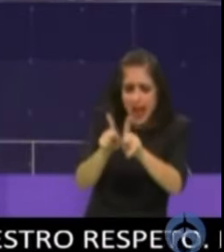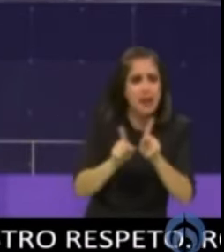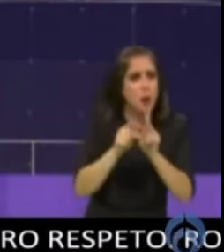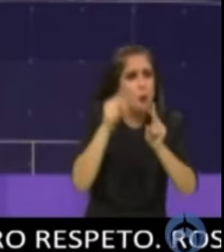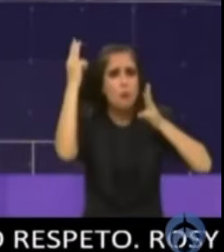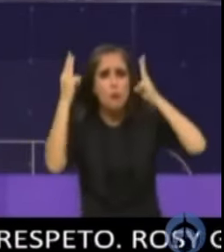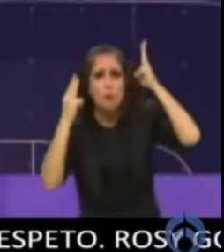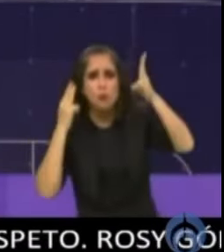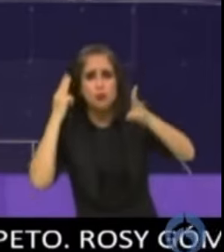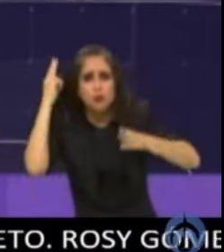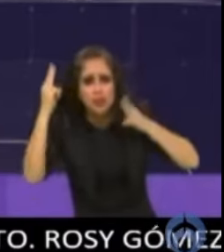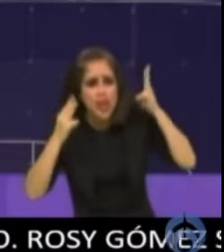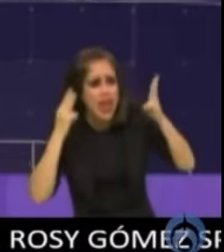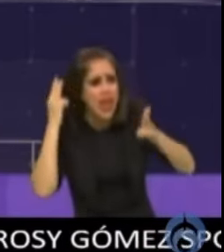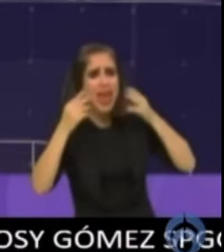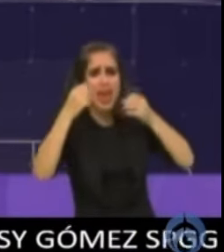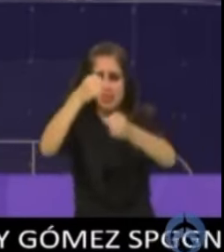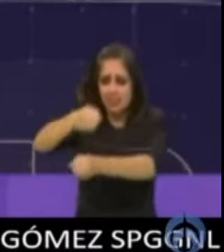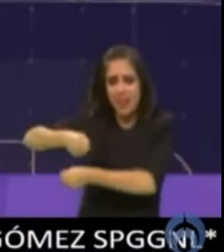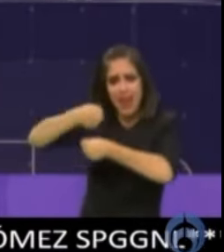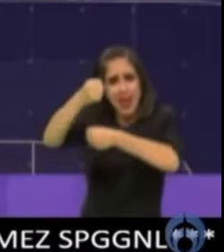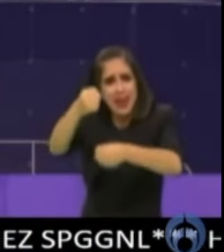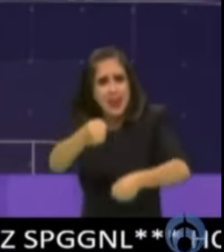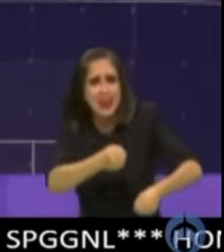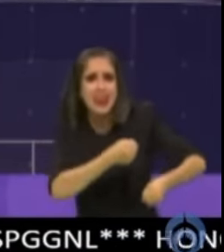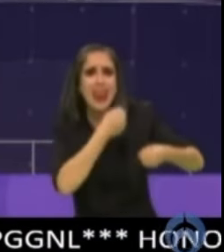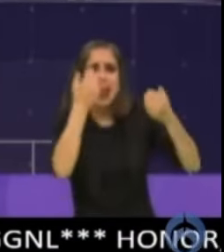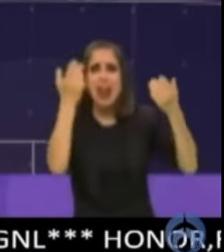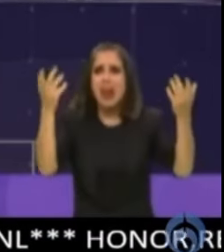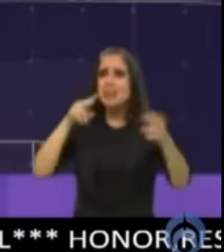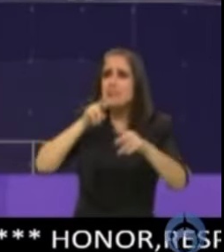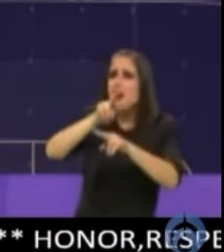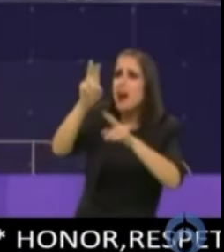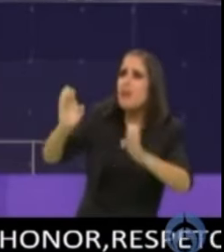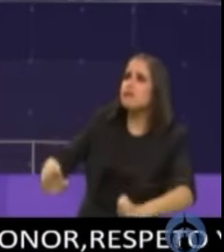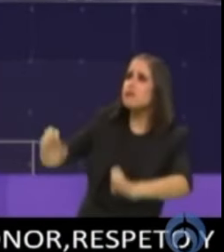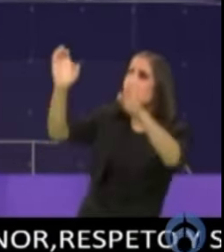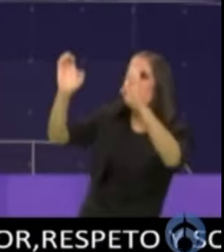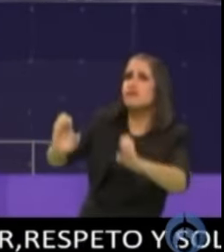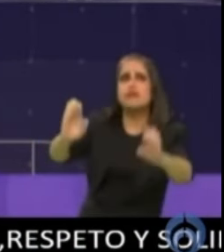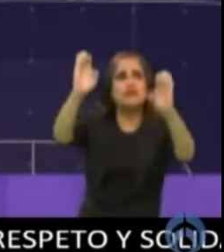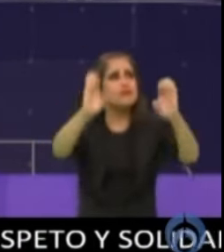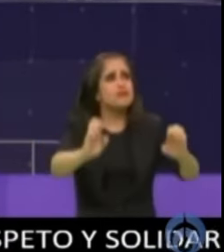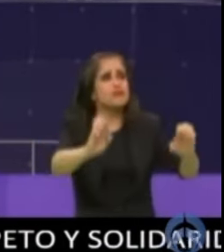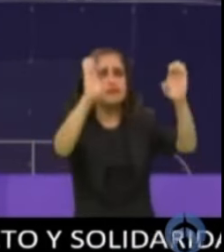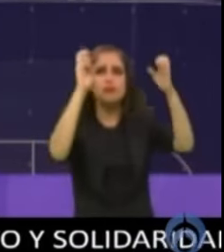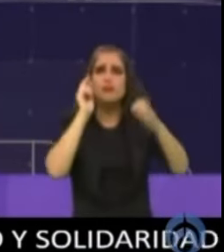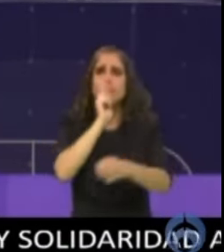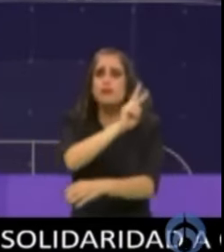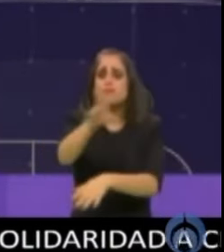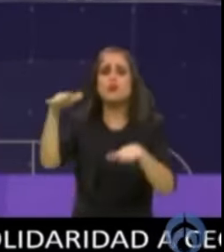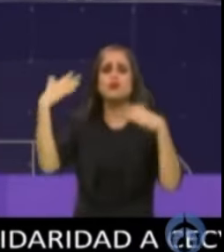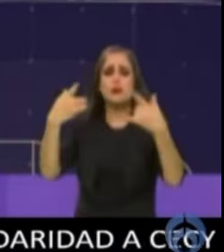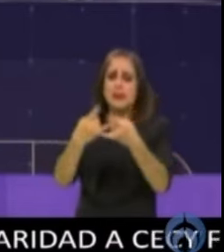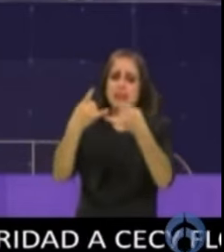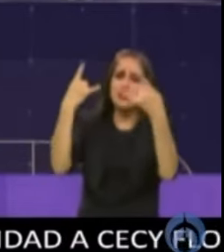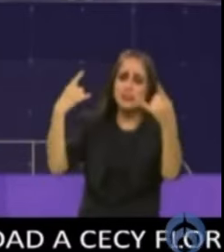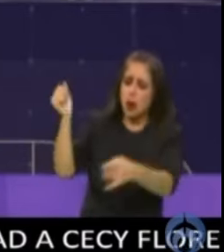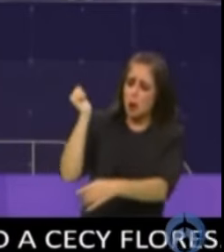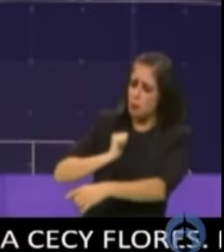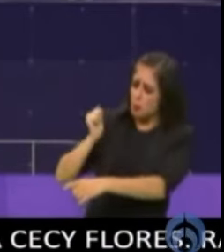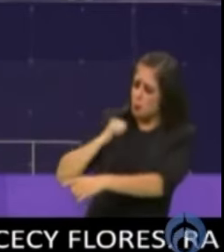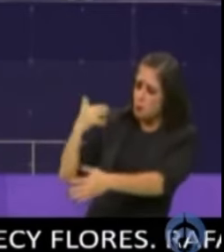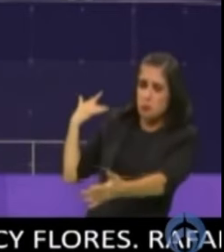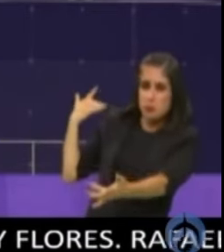corrupción, y nuestra compañera Clara Brugada Molina, que cuenta con la trayectoria, la experiencia, la solidez de una mujer de izquierda